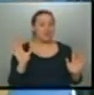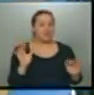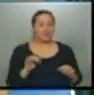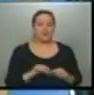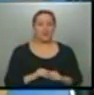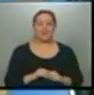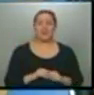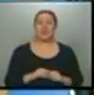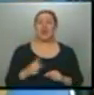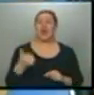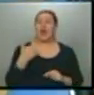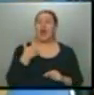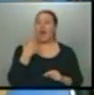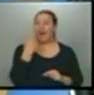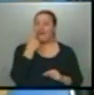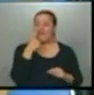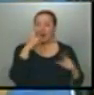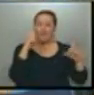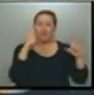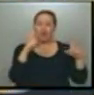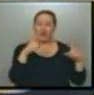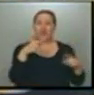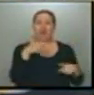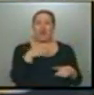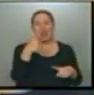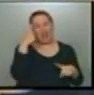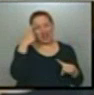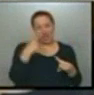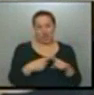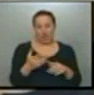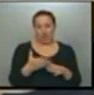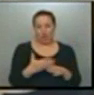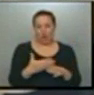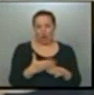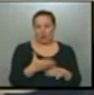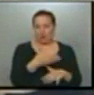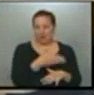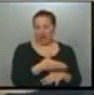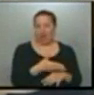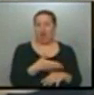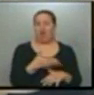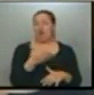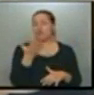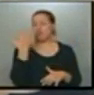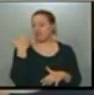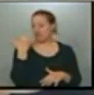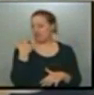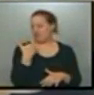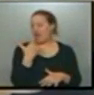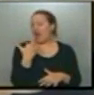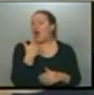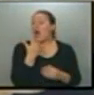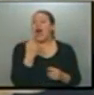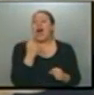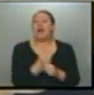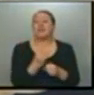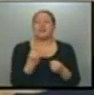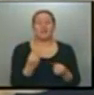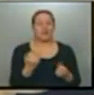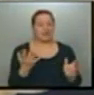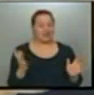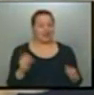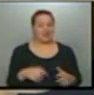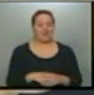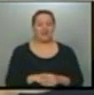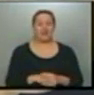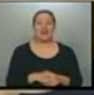director, con las fotos de la que era la novia de Nazareno Caseros. No sabemos hasta hace cuánto. Estas historias la ponen loca, Romina.